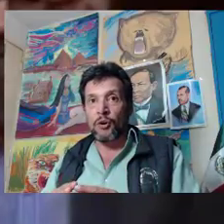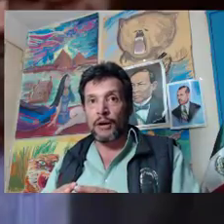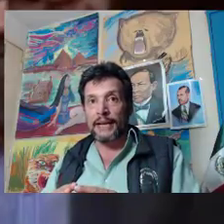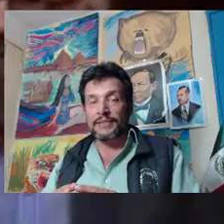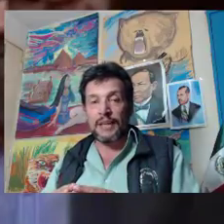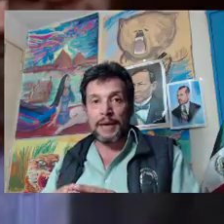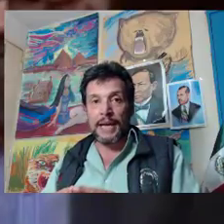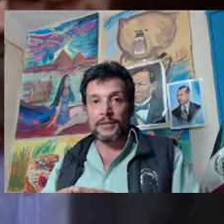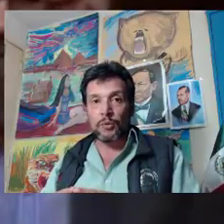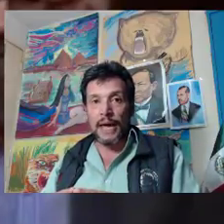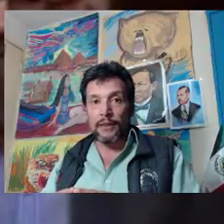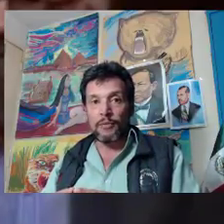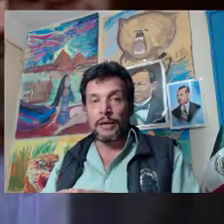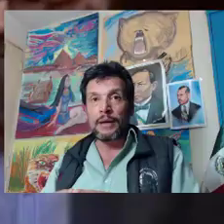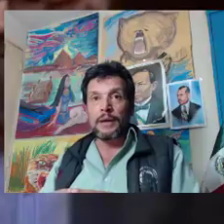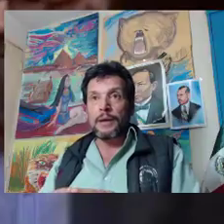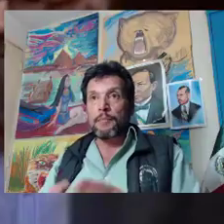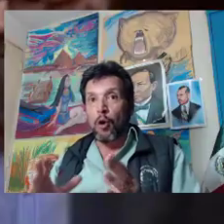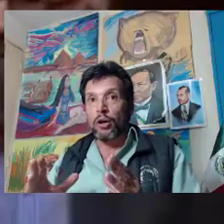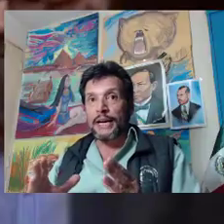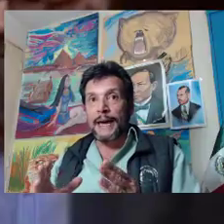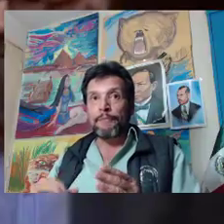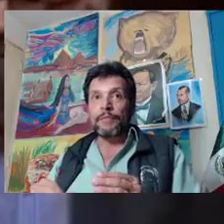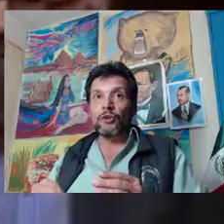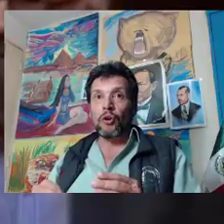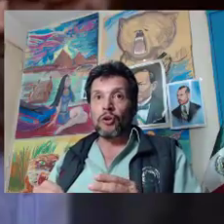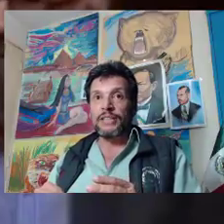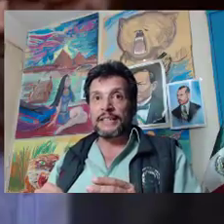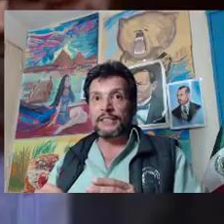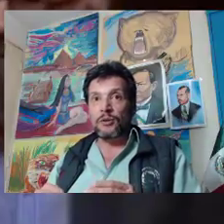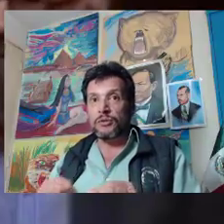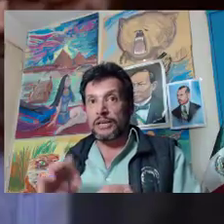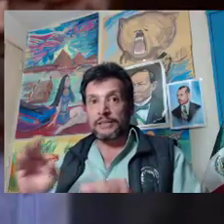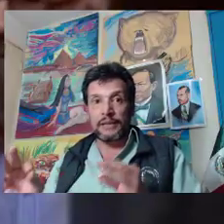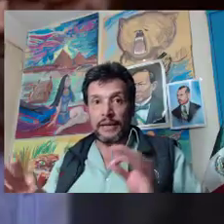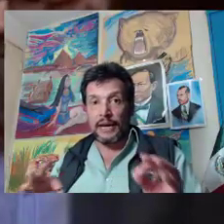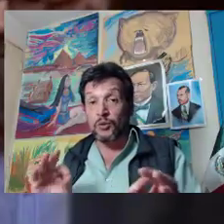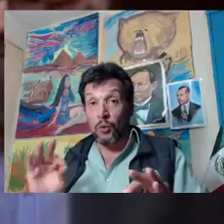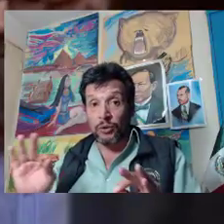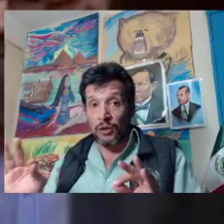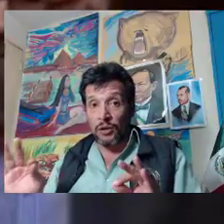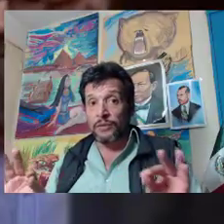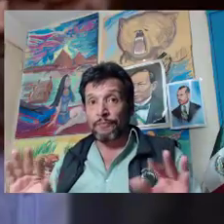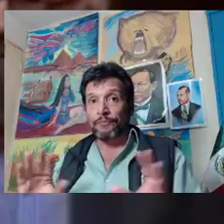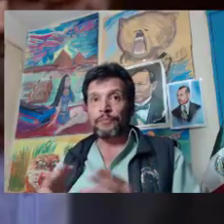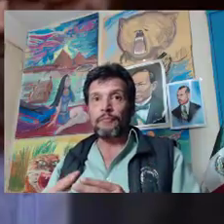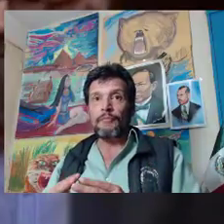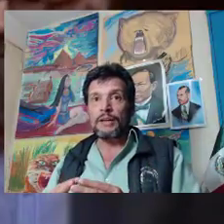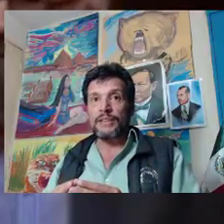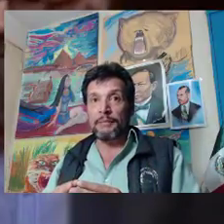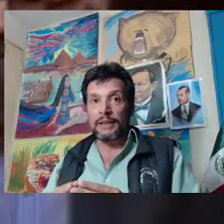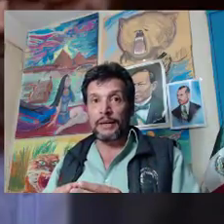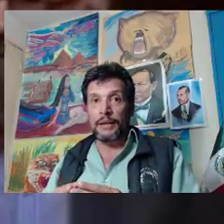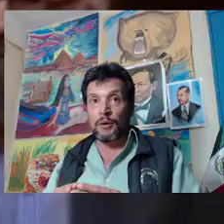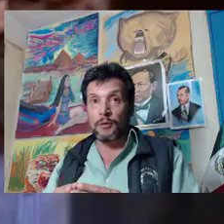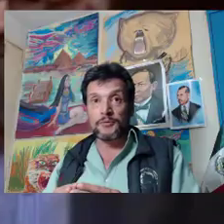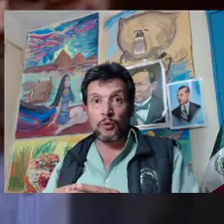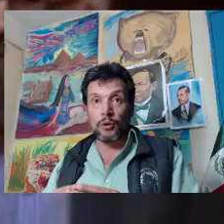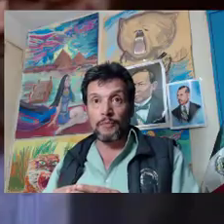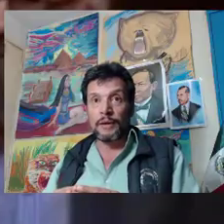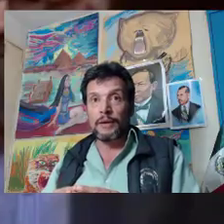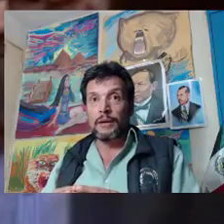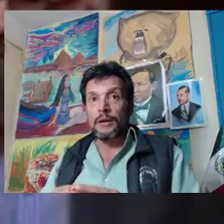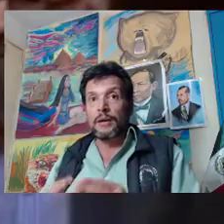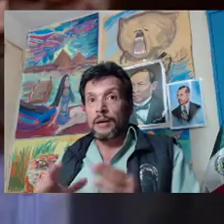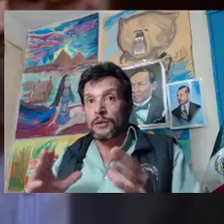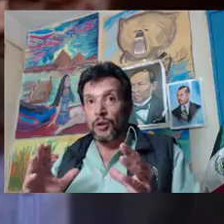esta señora que estaba ahí a su lado, porque todos estos asuntos se han mantenido en lo